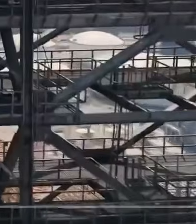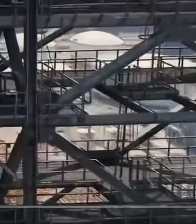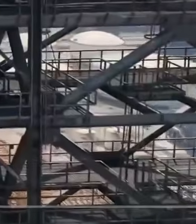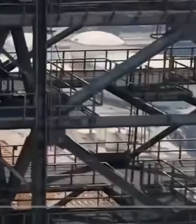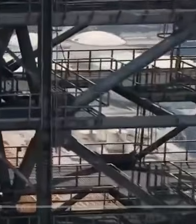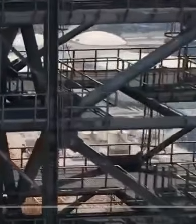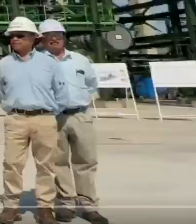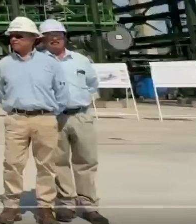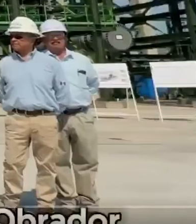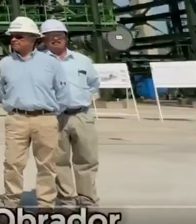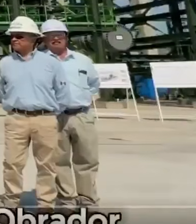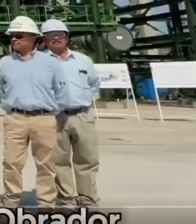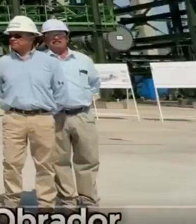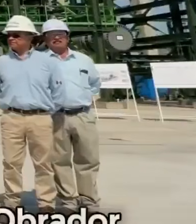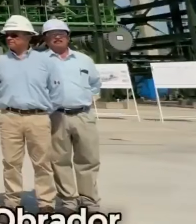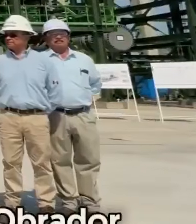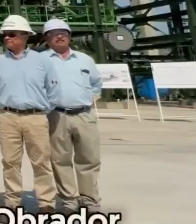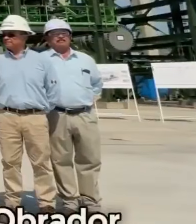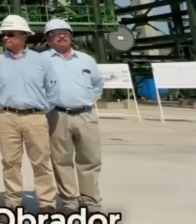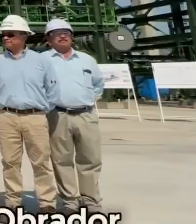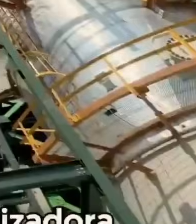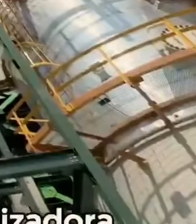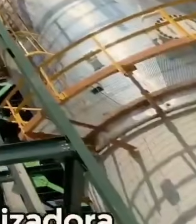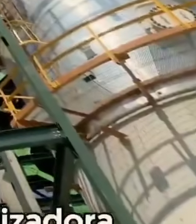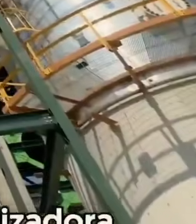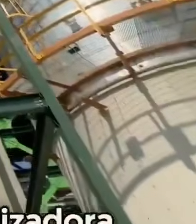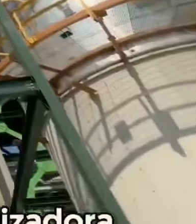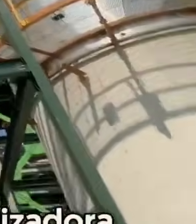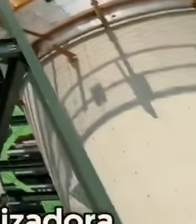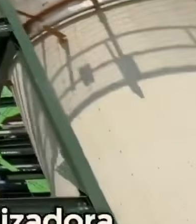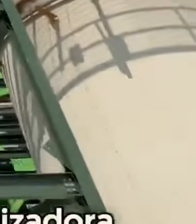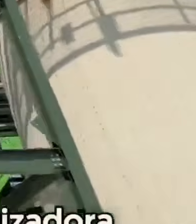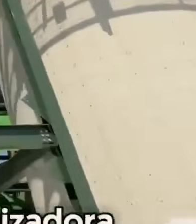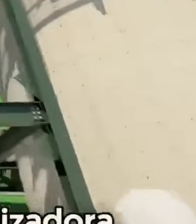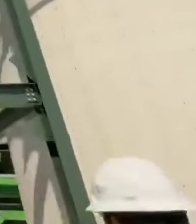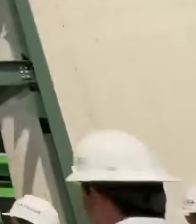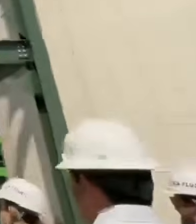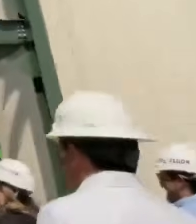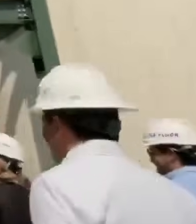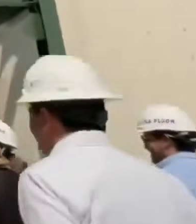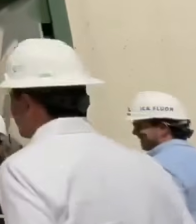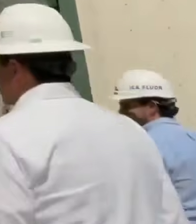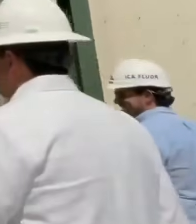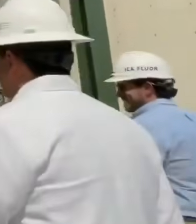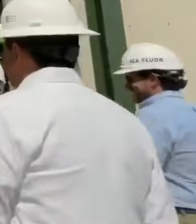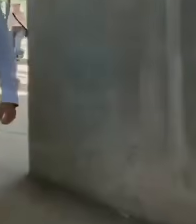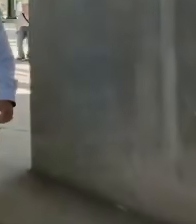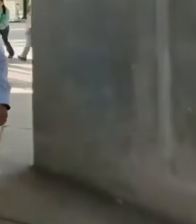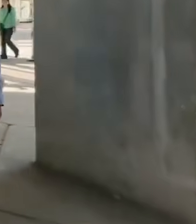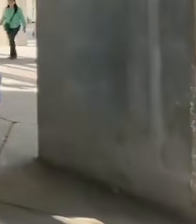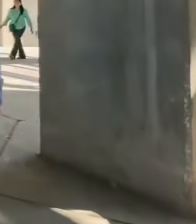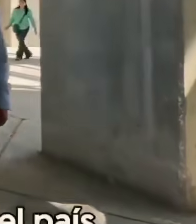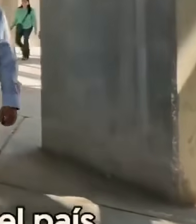Salina Cruz se está modernizando desde el periodo del presidente López Obrador y se está construyendo una planta coquizadora con la